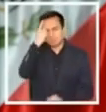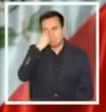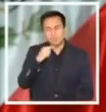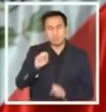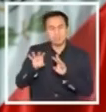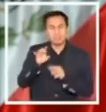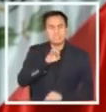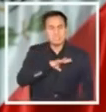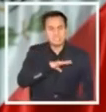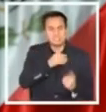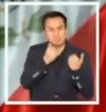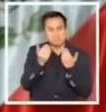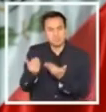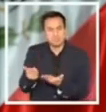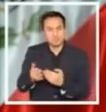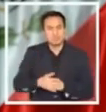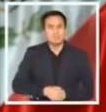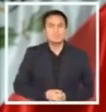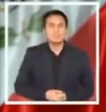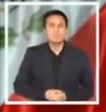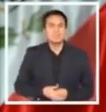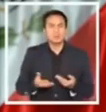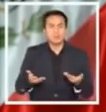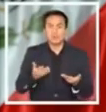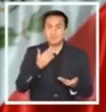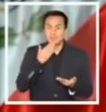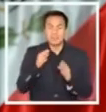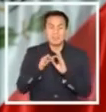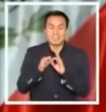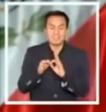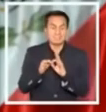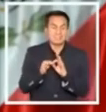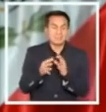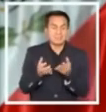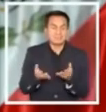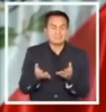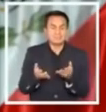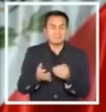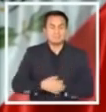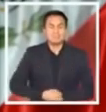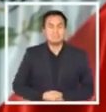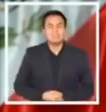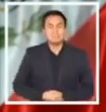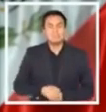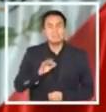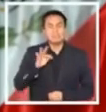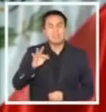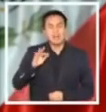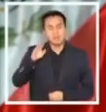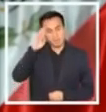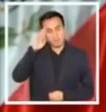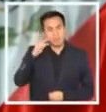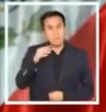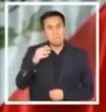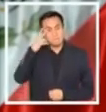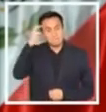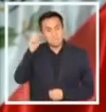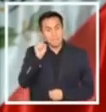Chile? ¿Cómo no agradecer a las Fuerzas Armadas mexicanas